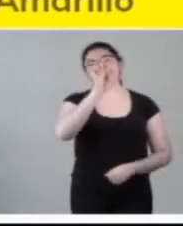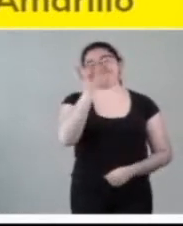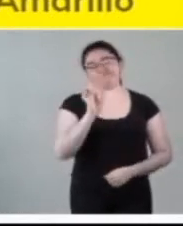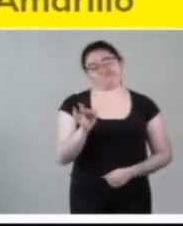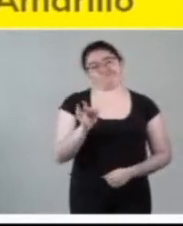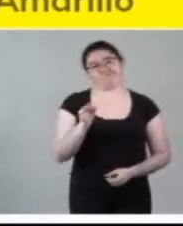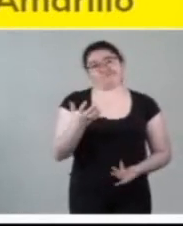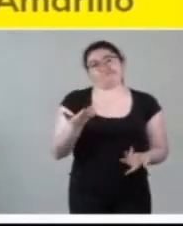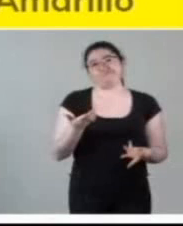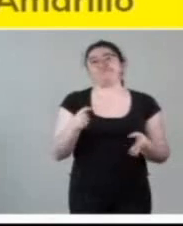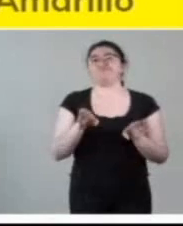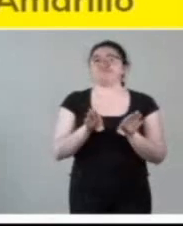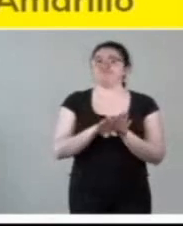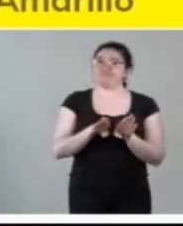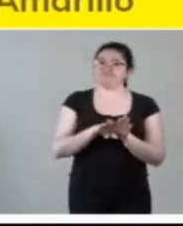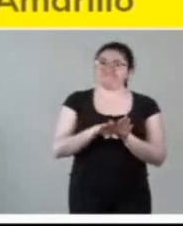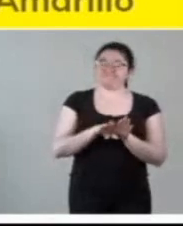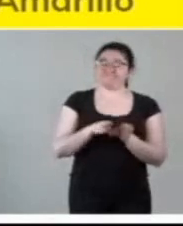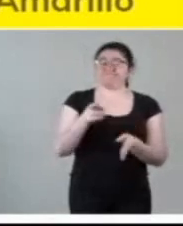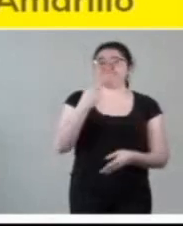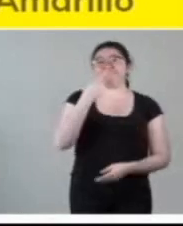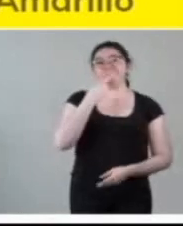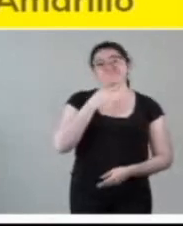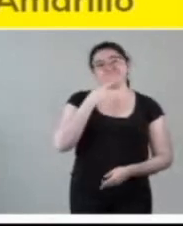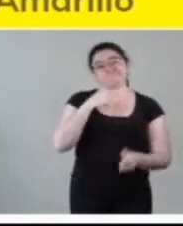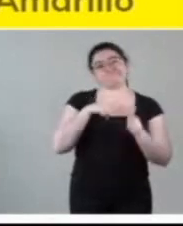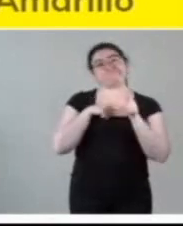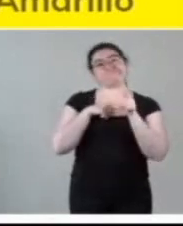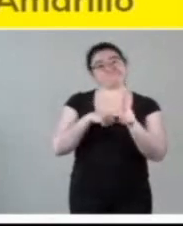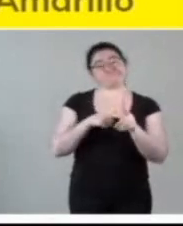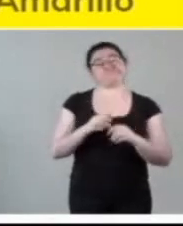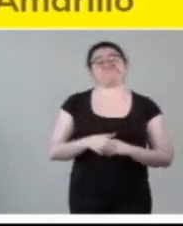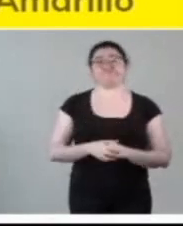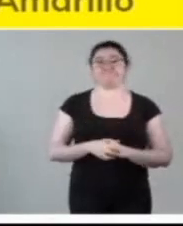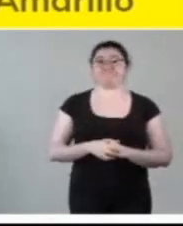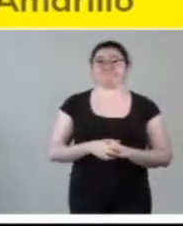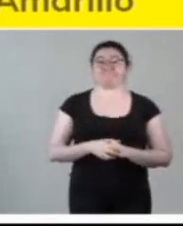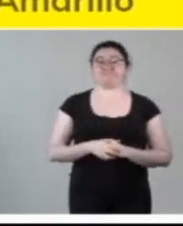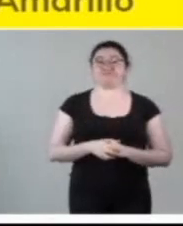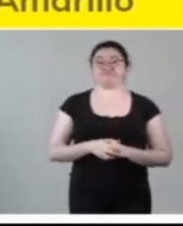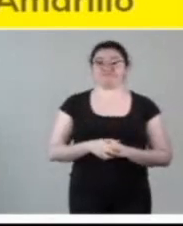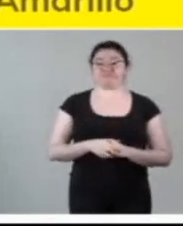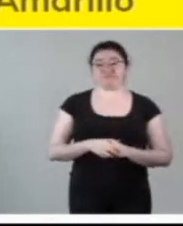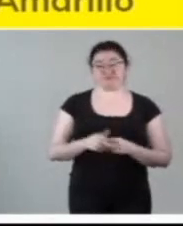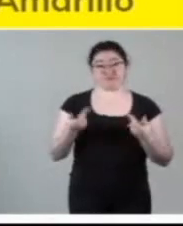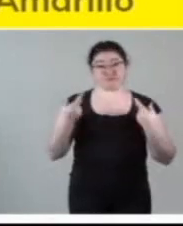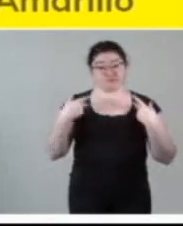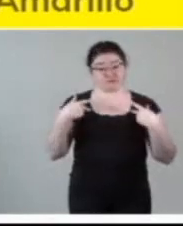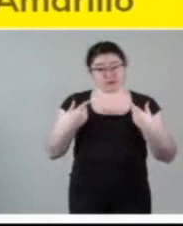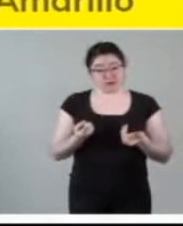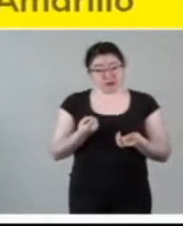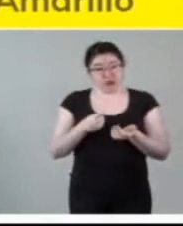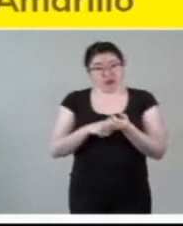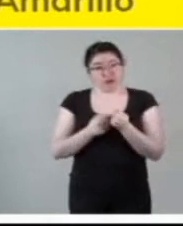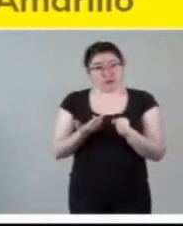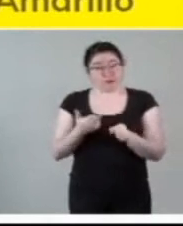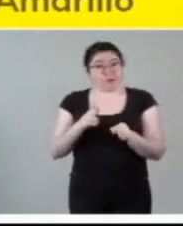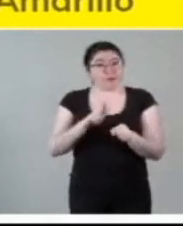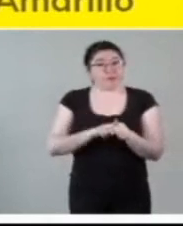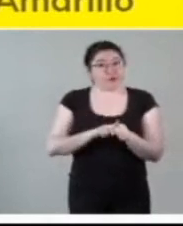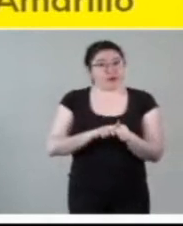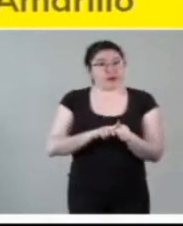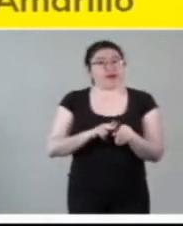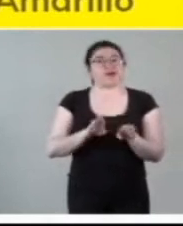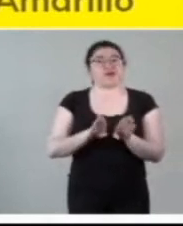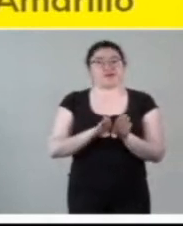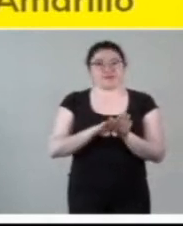nos coloca todavía en semáforo rojo. Y en la tendencia de hospitalizados y el síndrome COVID-19 estamos